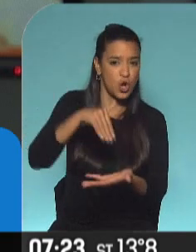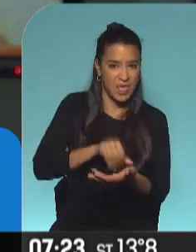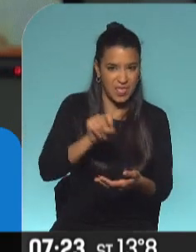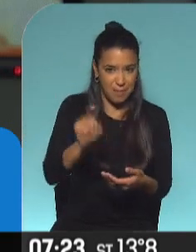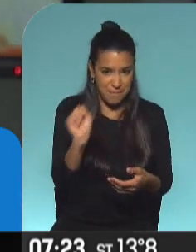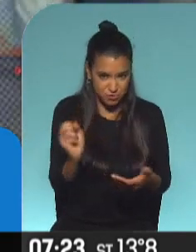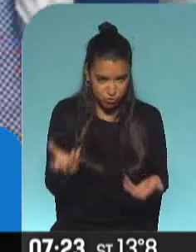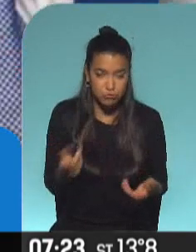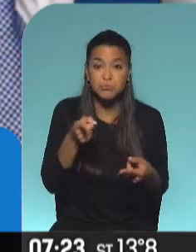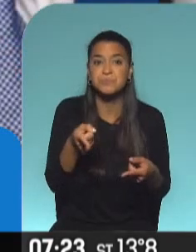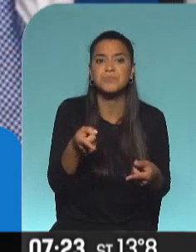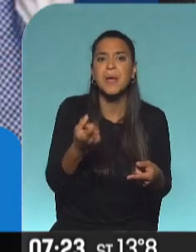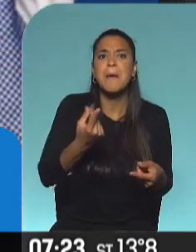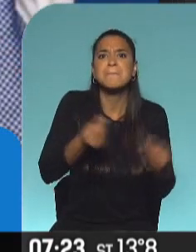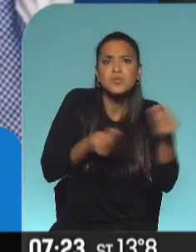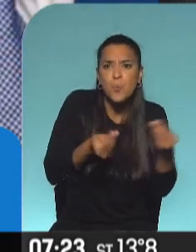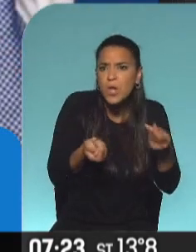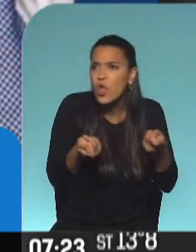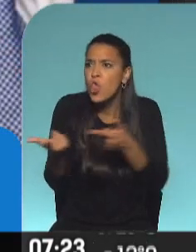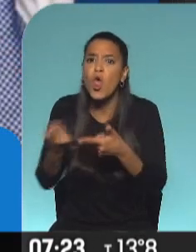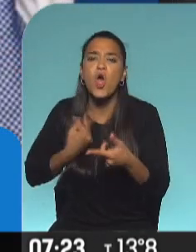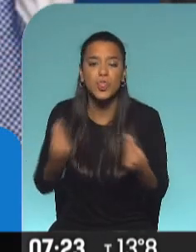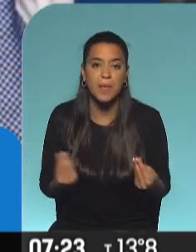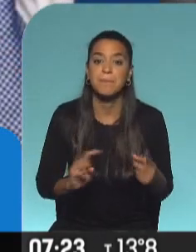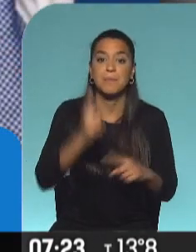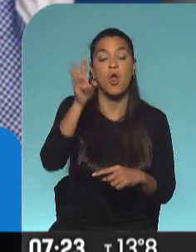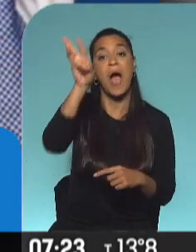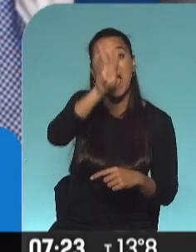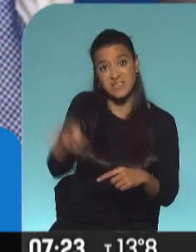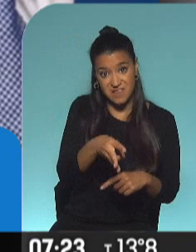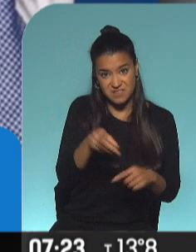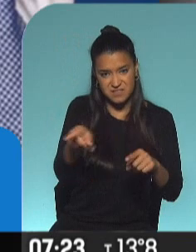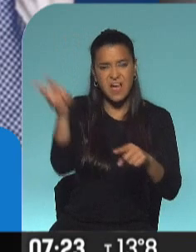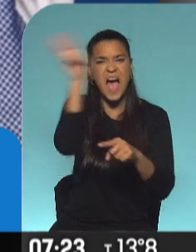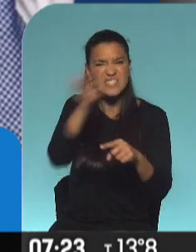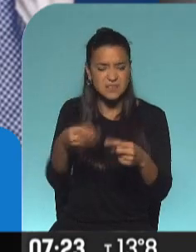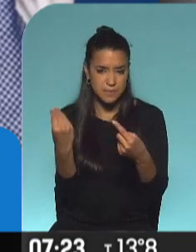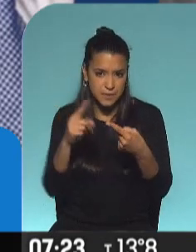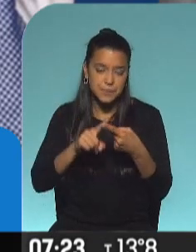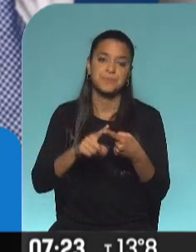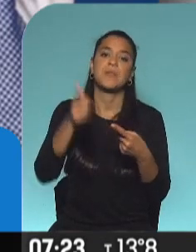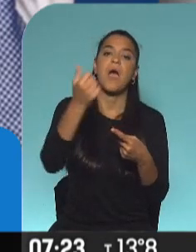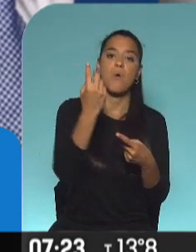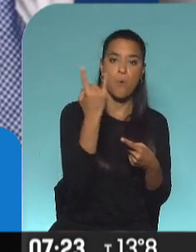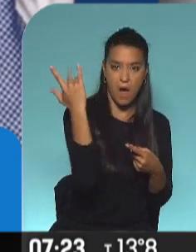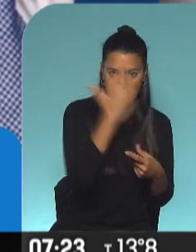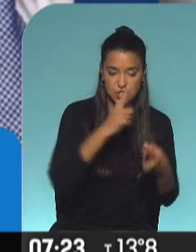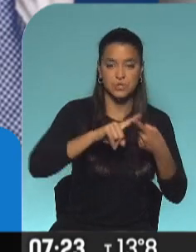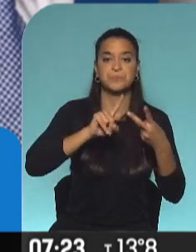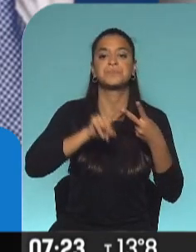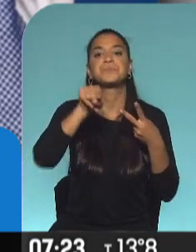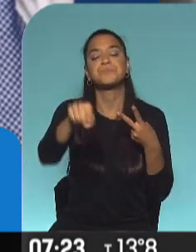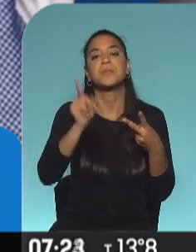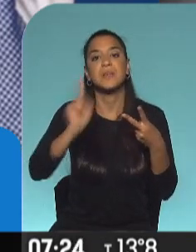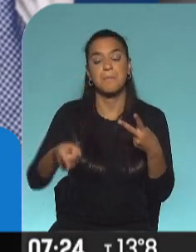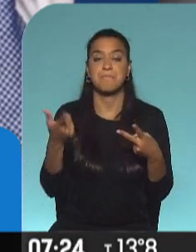a dónde va este presupuesto? Bueno, en primer lugar va ANSES. ¿Y por qué ANSES? Bueno, asignación universal por hijo, asignación